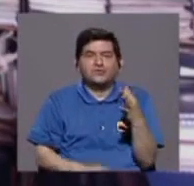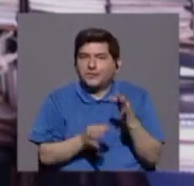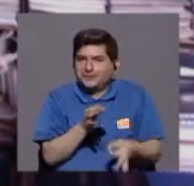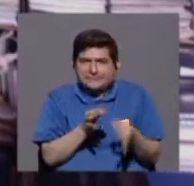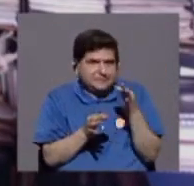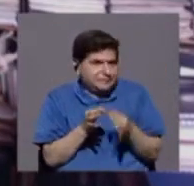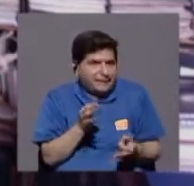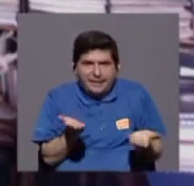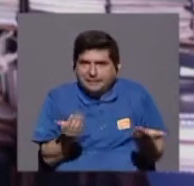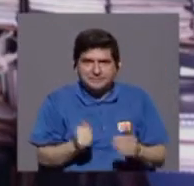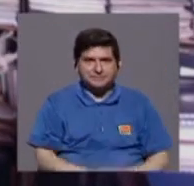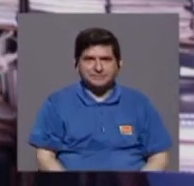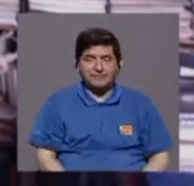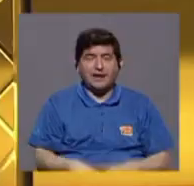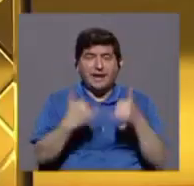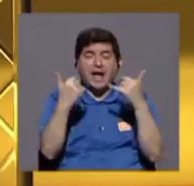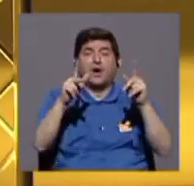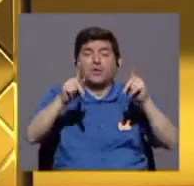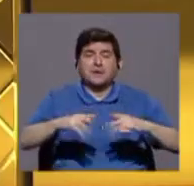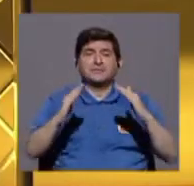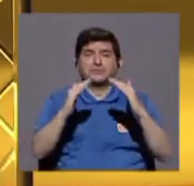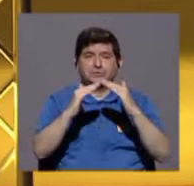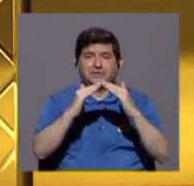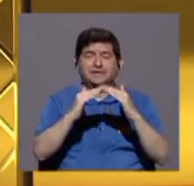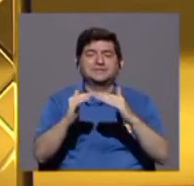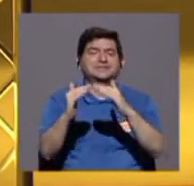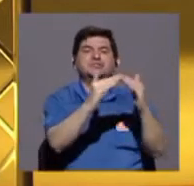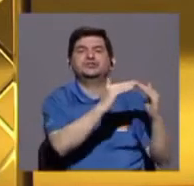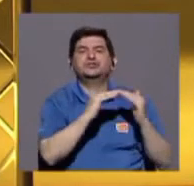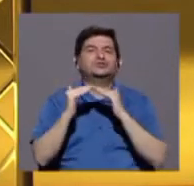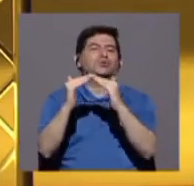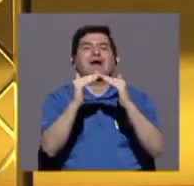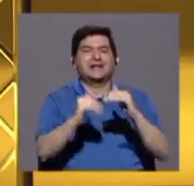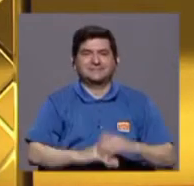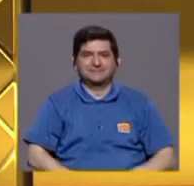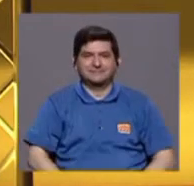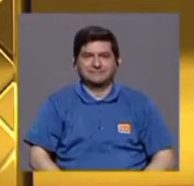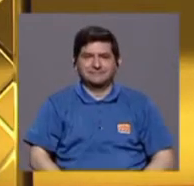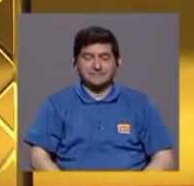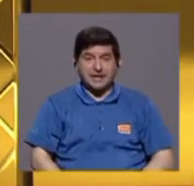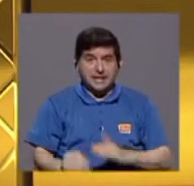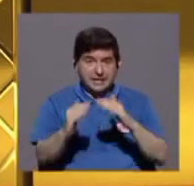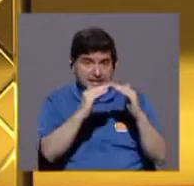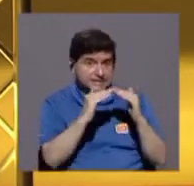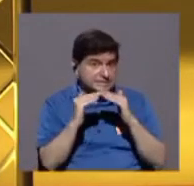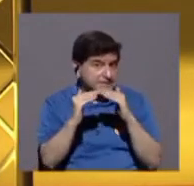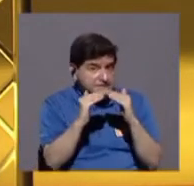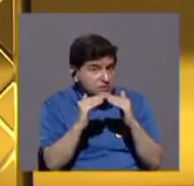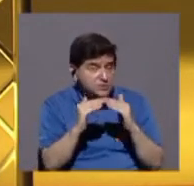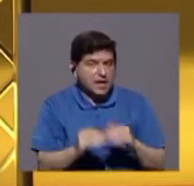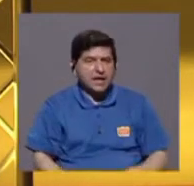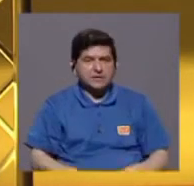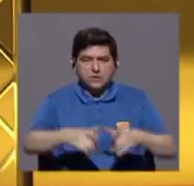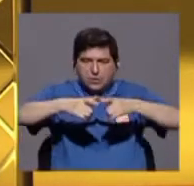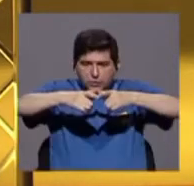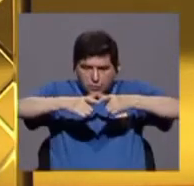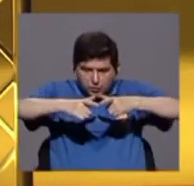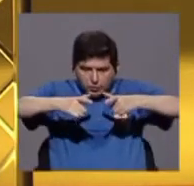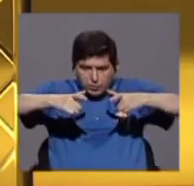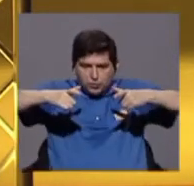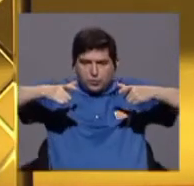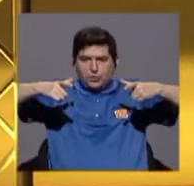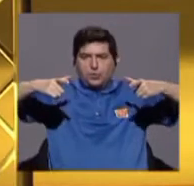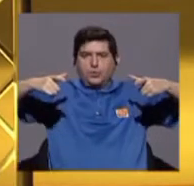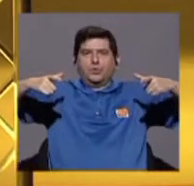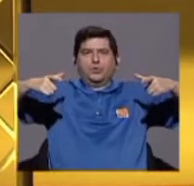sencilla, y está viviendo en las ciudades. En ciudades que en principio, bueno, hay toda una expansión